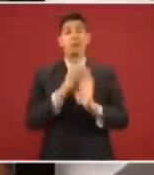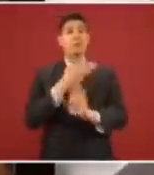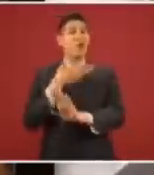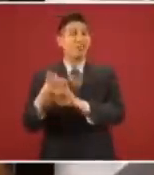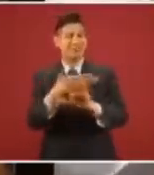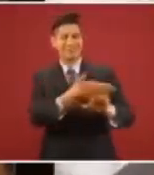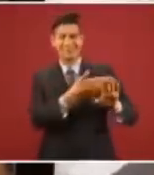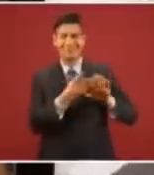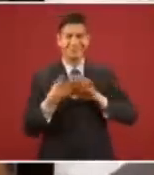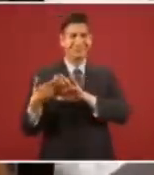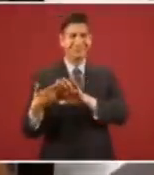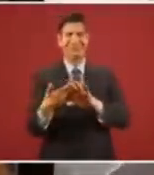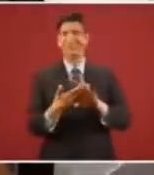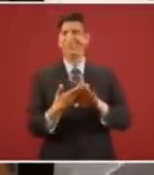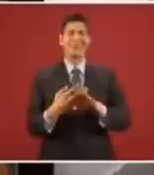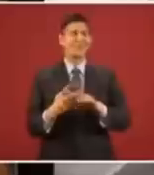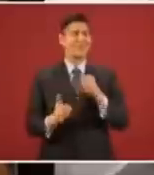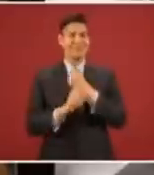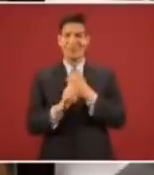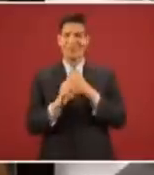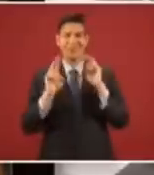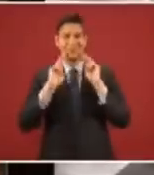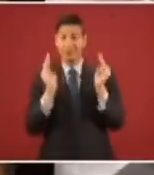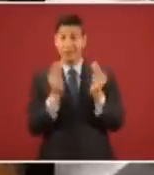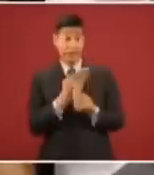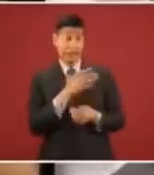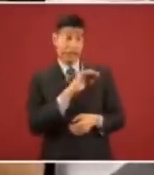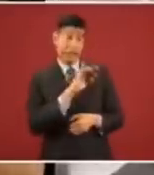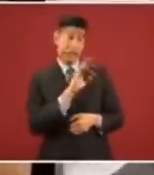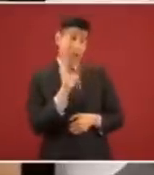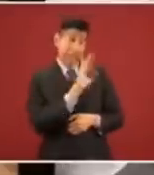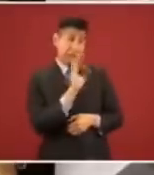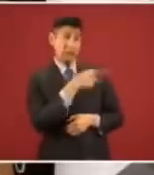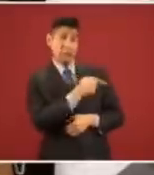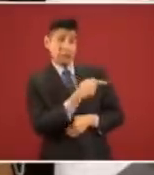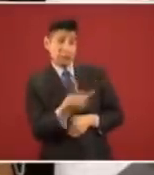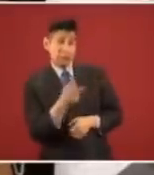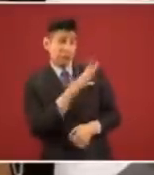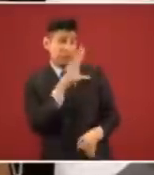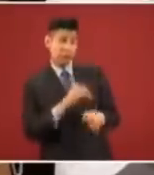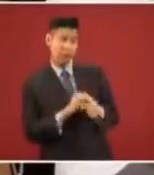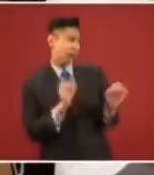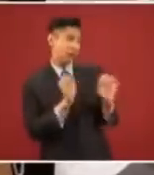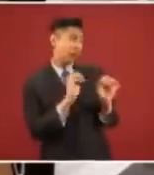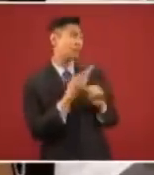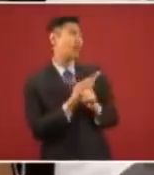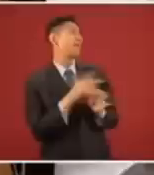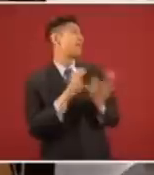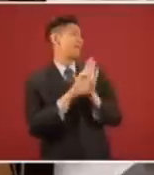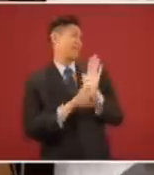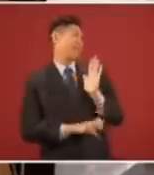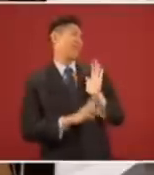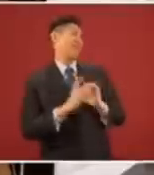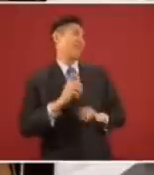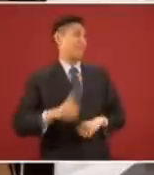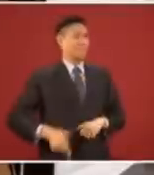locales que no es una cuestión de pobreza en sus casos, es una cuestión de no poder por balazos